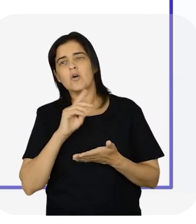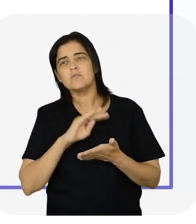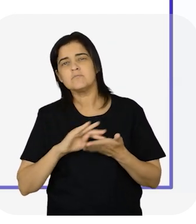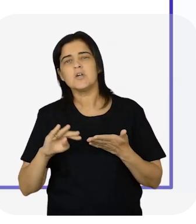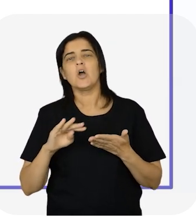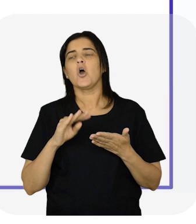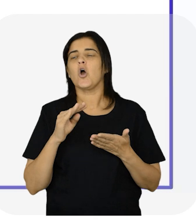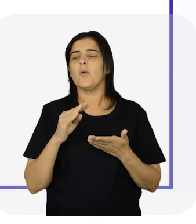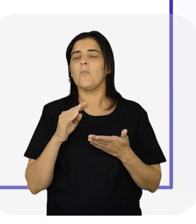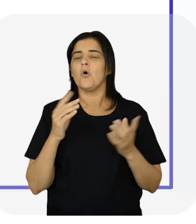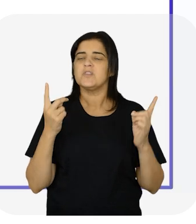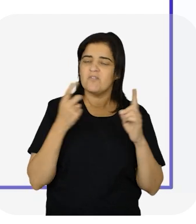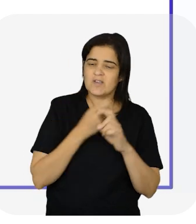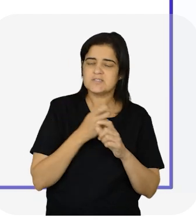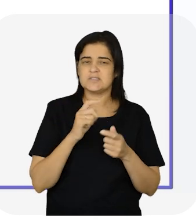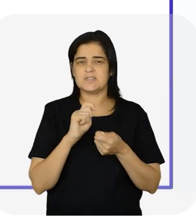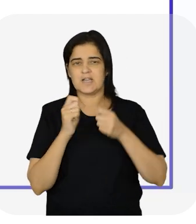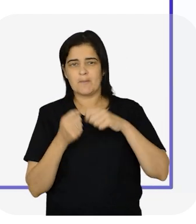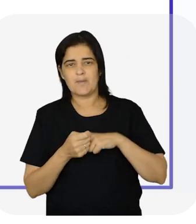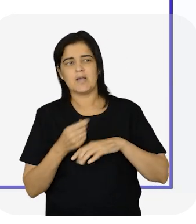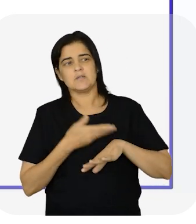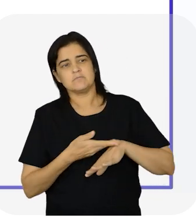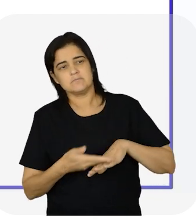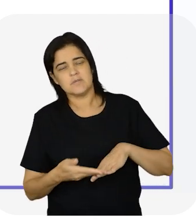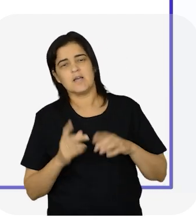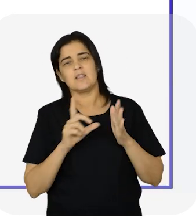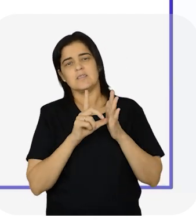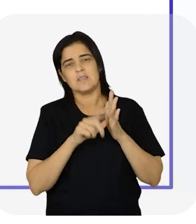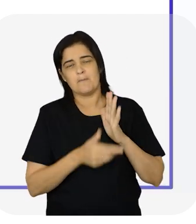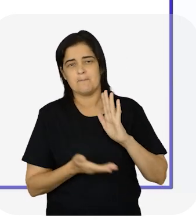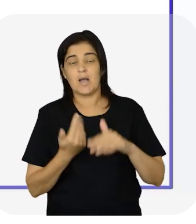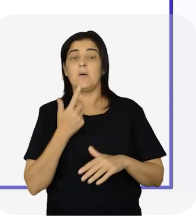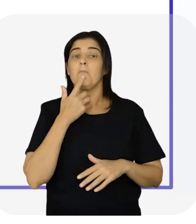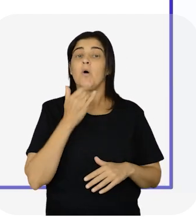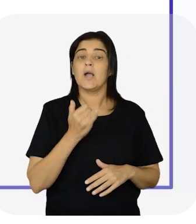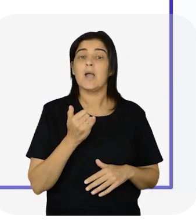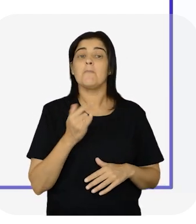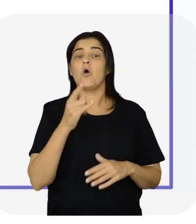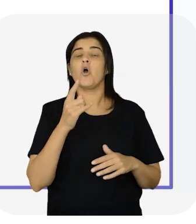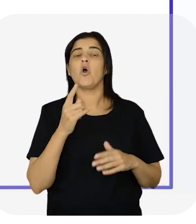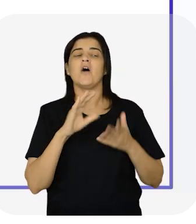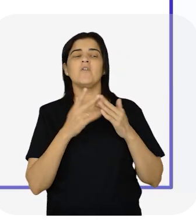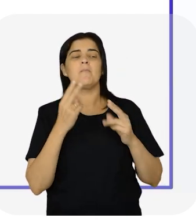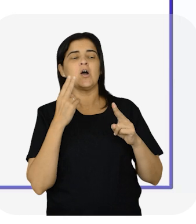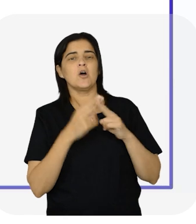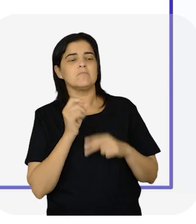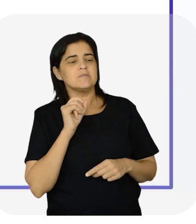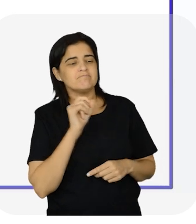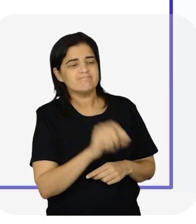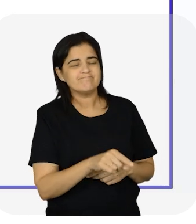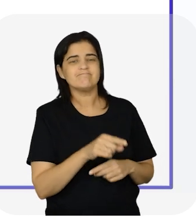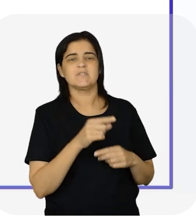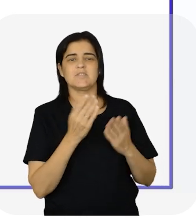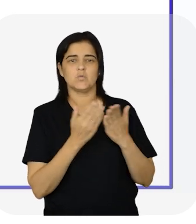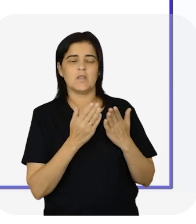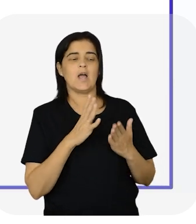como de cambiar y que llevan tal vez más tiempo, más proceso. Por ejemplo, lo que tiene que ver con las etiquetas de los estudiantes, si